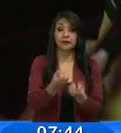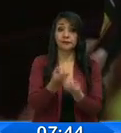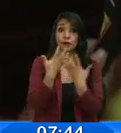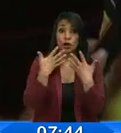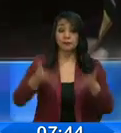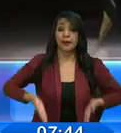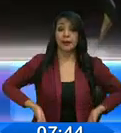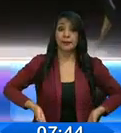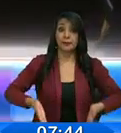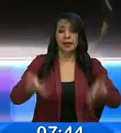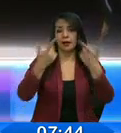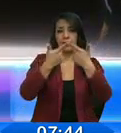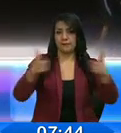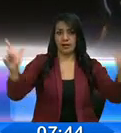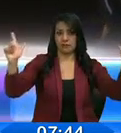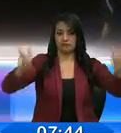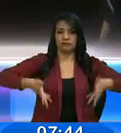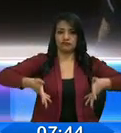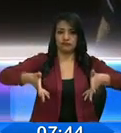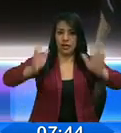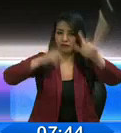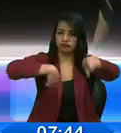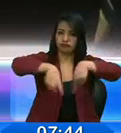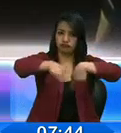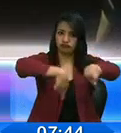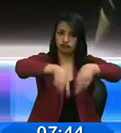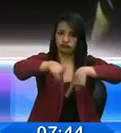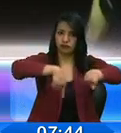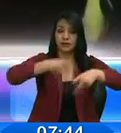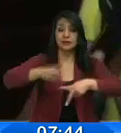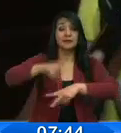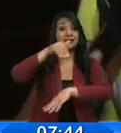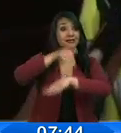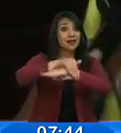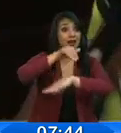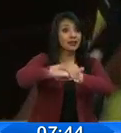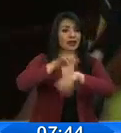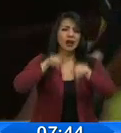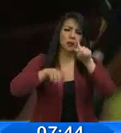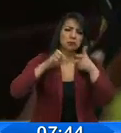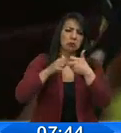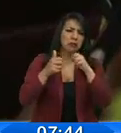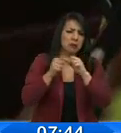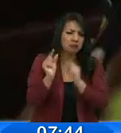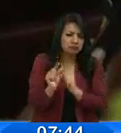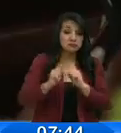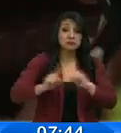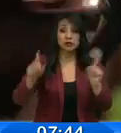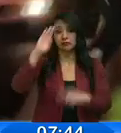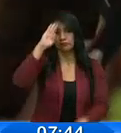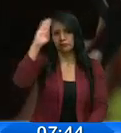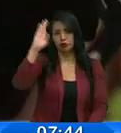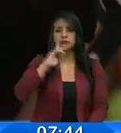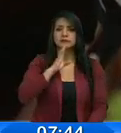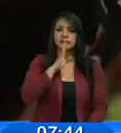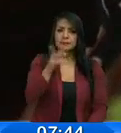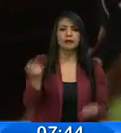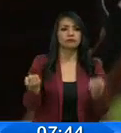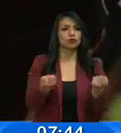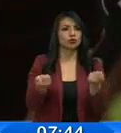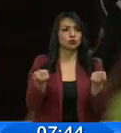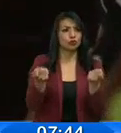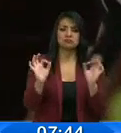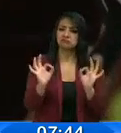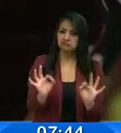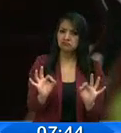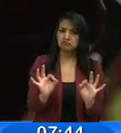despejado todo. Tenemos igual en la tarde hubo también algunos incidentes, pero la Policía Nacional siempre se ha